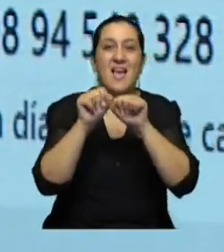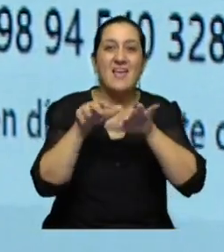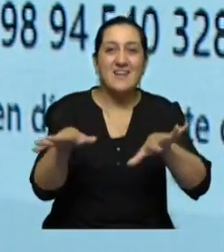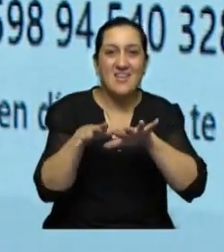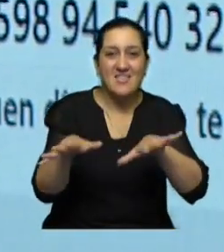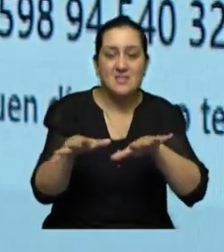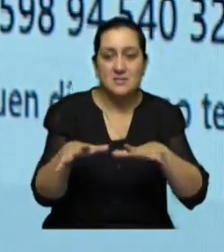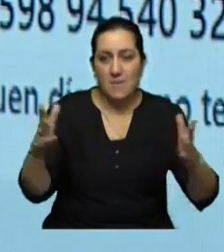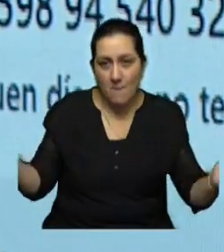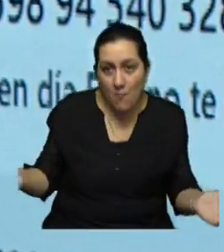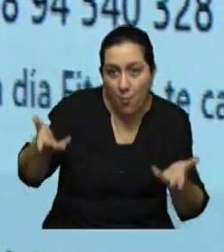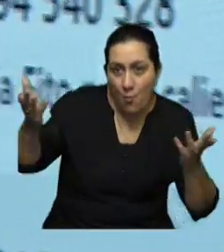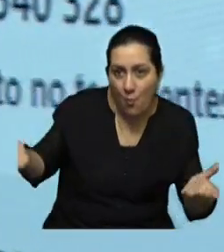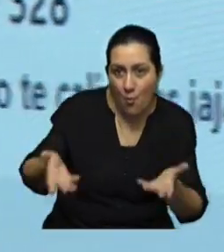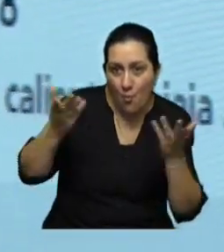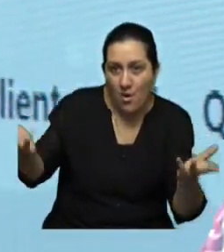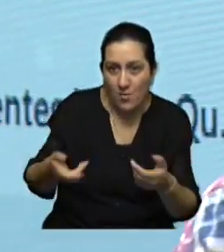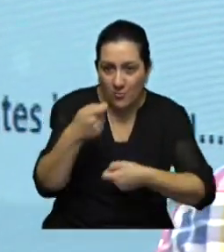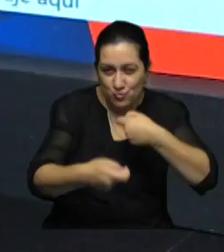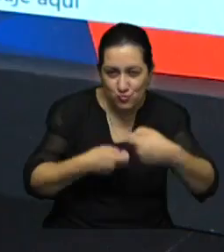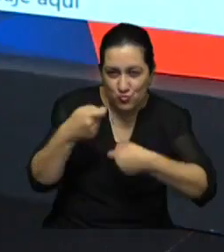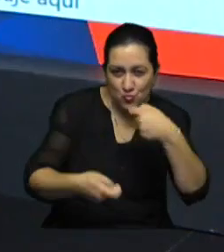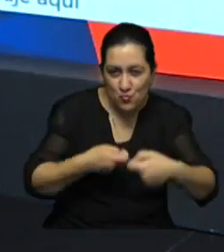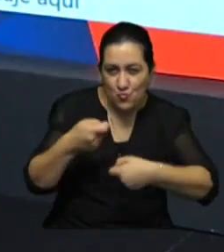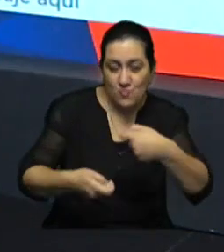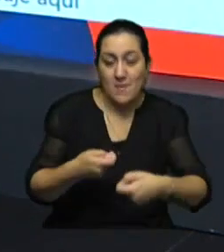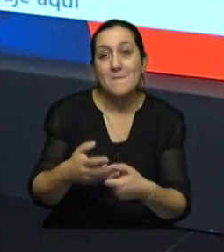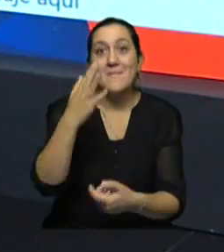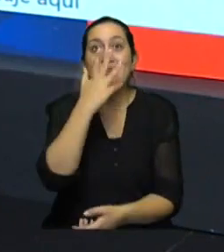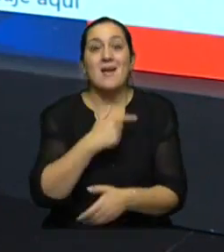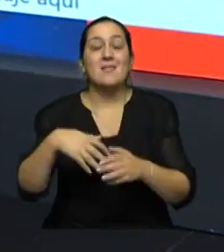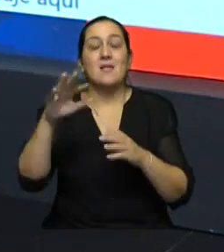te empujan a esa pobreza mental. Me encanta el programa, no cambien